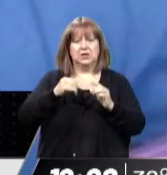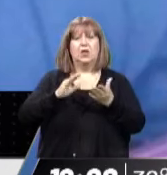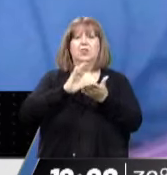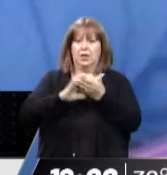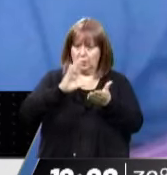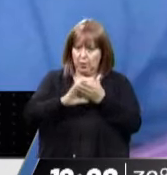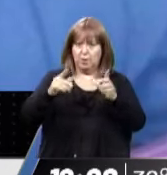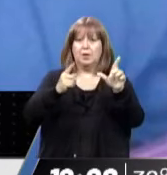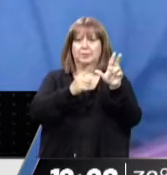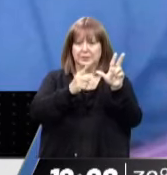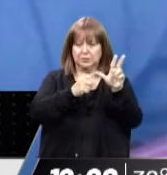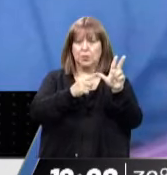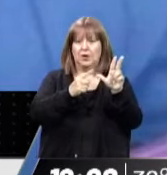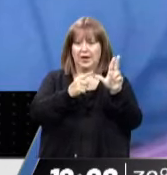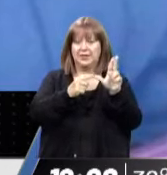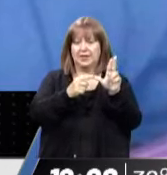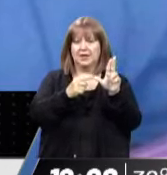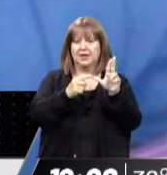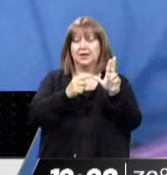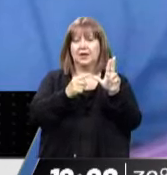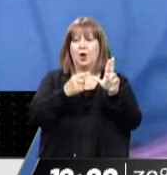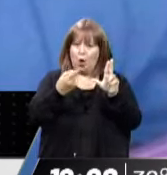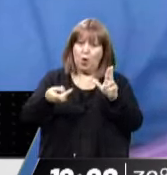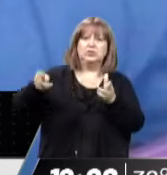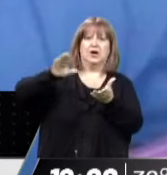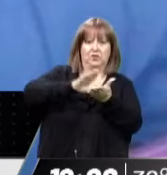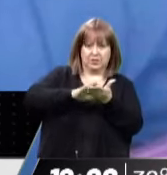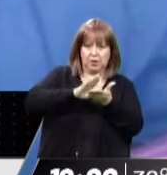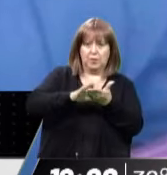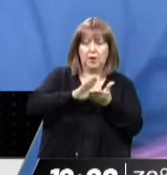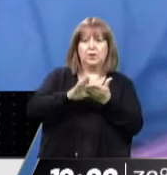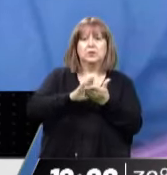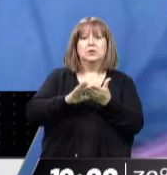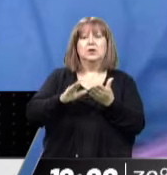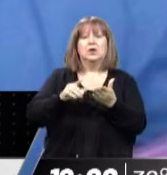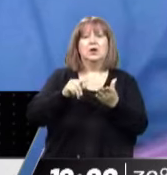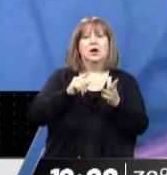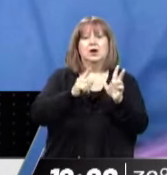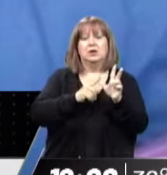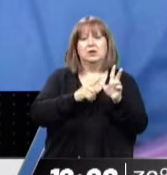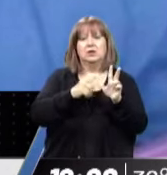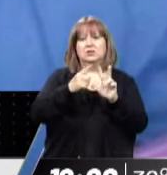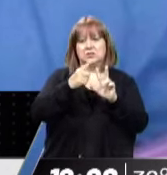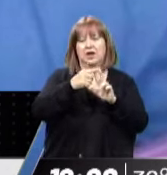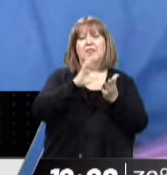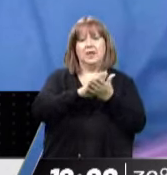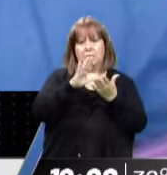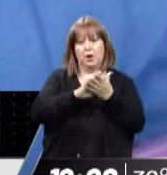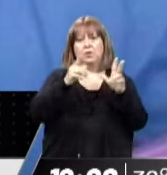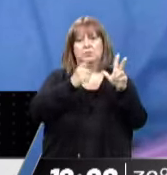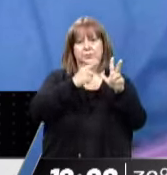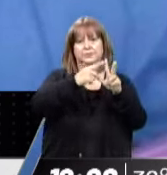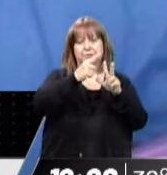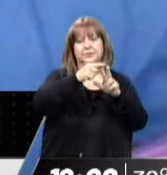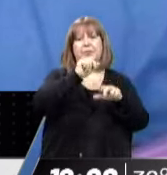nueva audiencia de cesura, es decir, donde se vuelva a establecer las penas para estas tres personas.